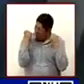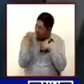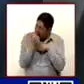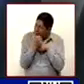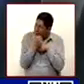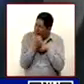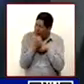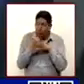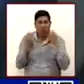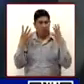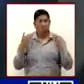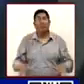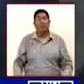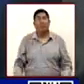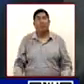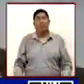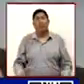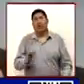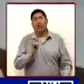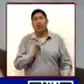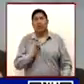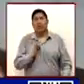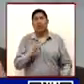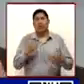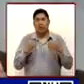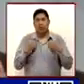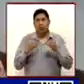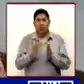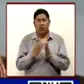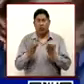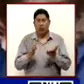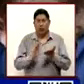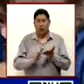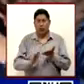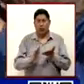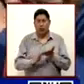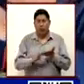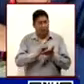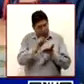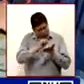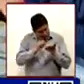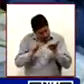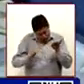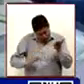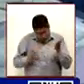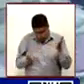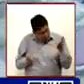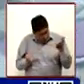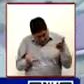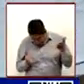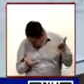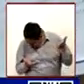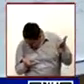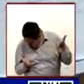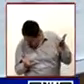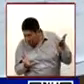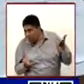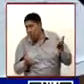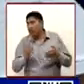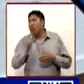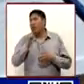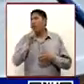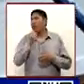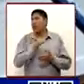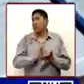Chuquisaca. Tengo un cuaderno de licencias y está lleno todos los días